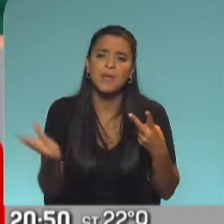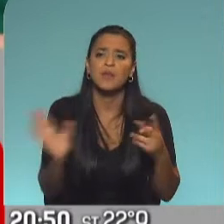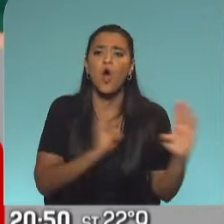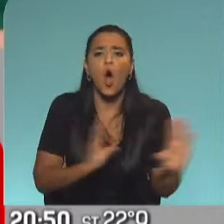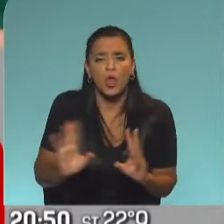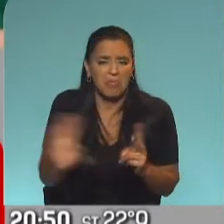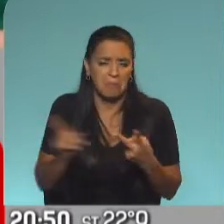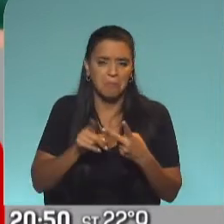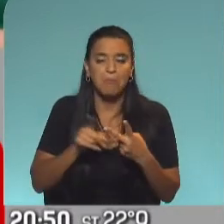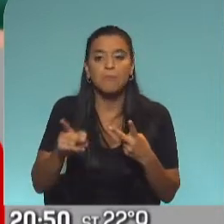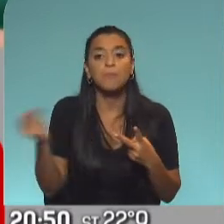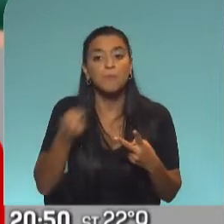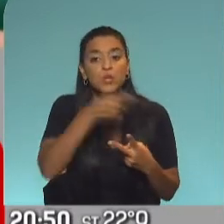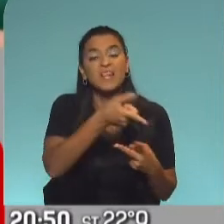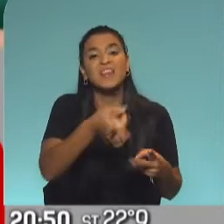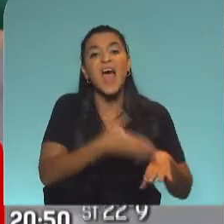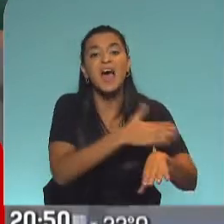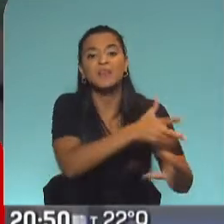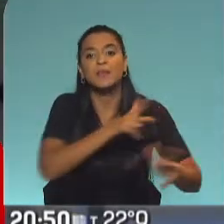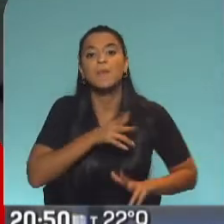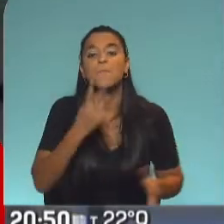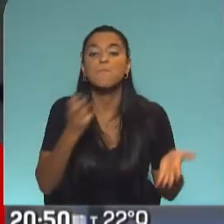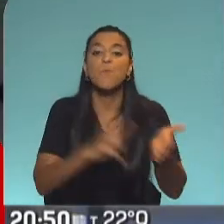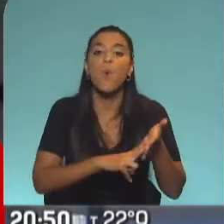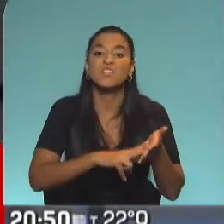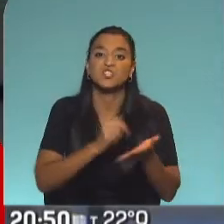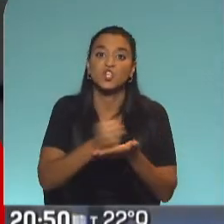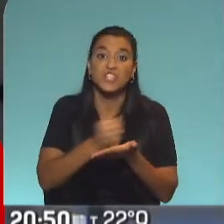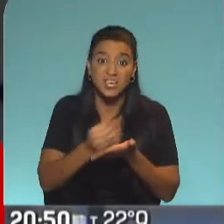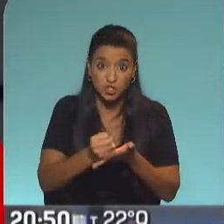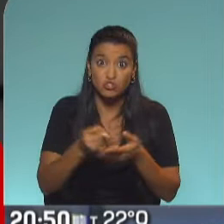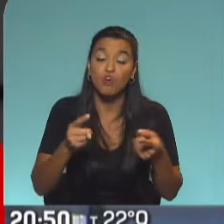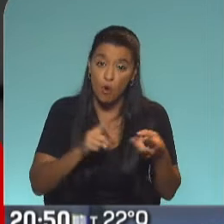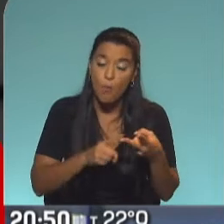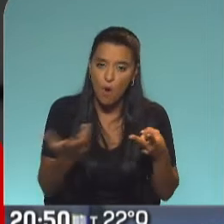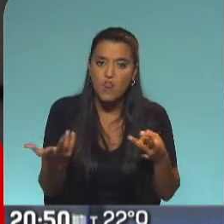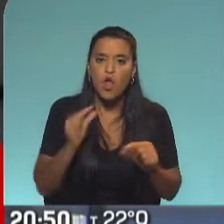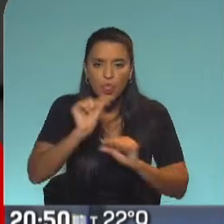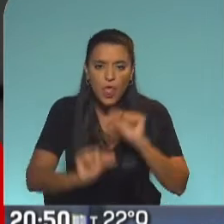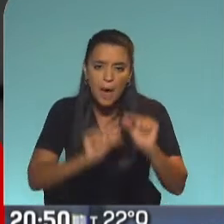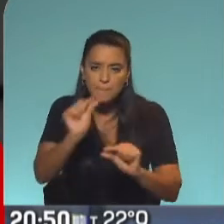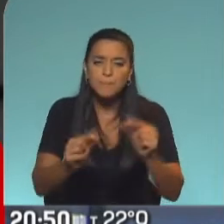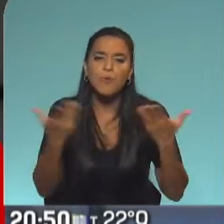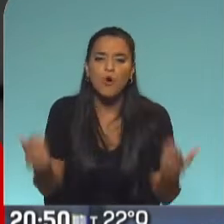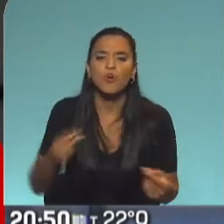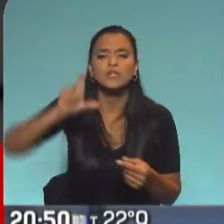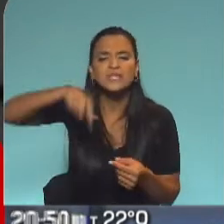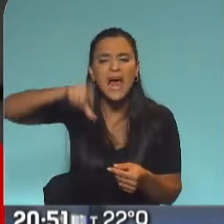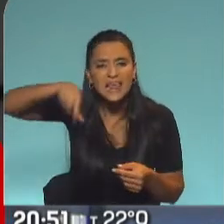nada más, es lo que bien vos decías, ¿no? Lo del impuesto al sello. Lo que indican es que de a poquito esa tendencia del uso de la